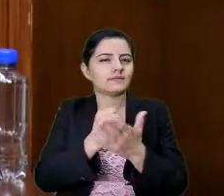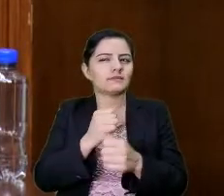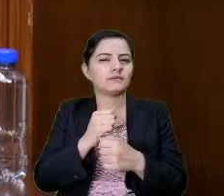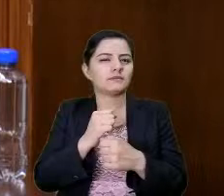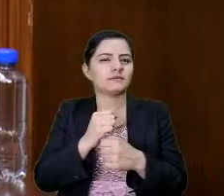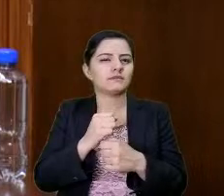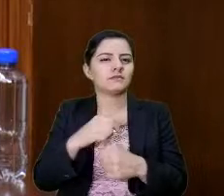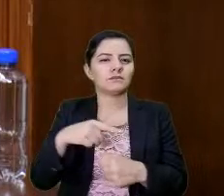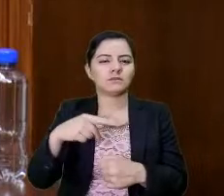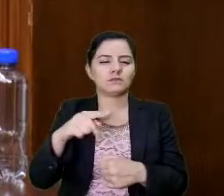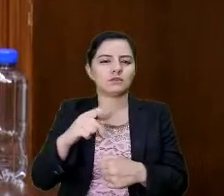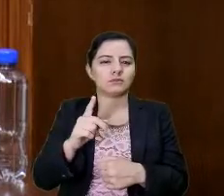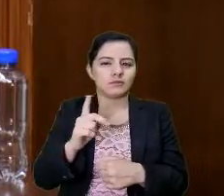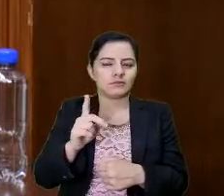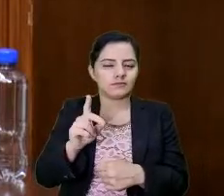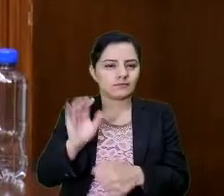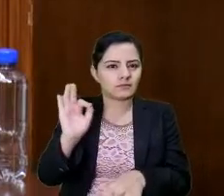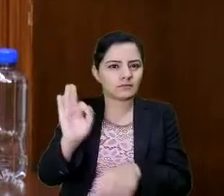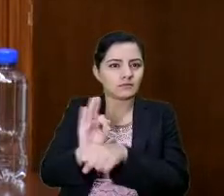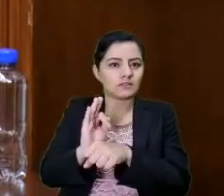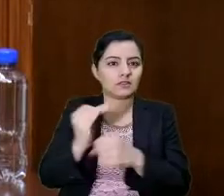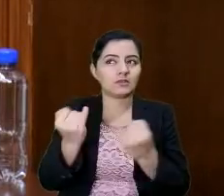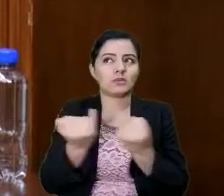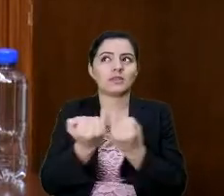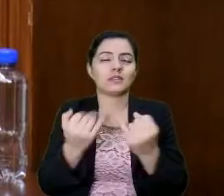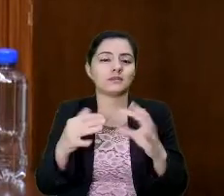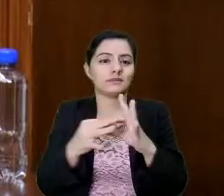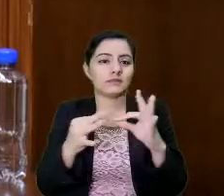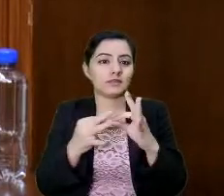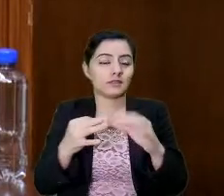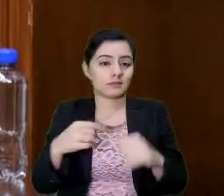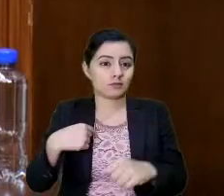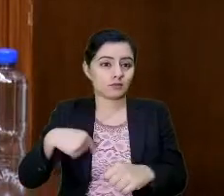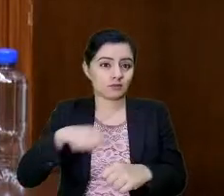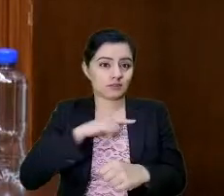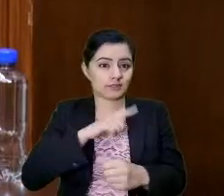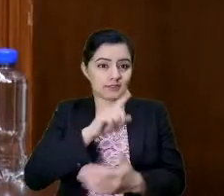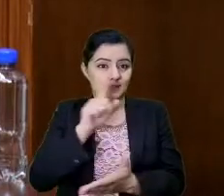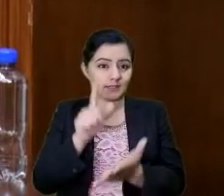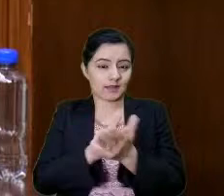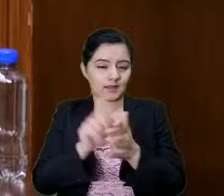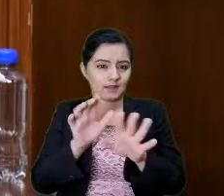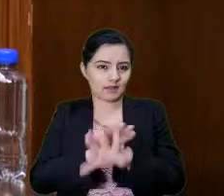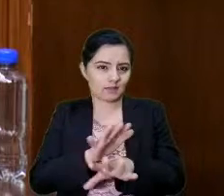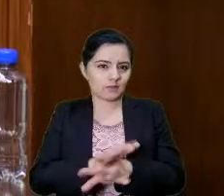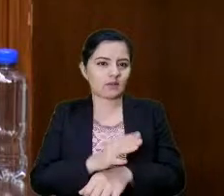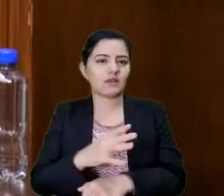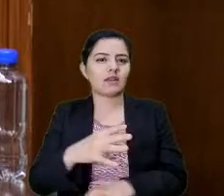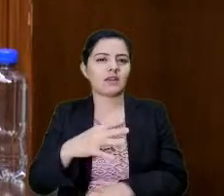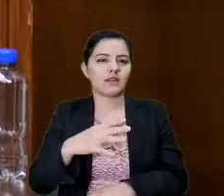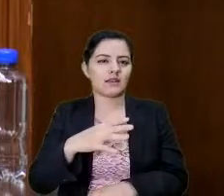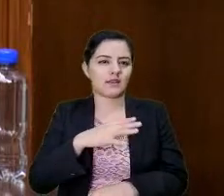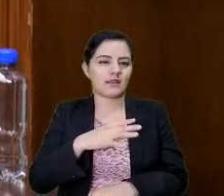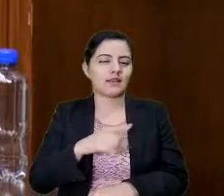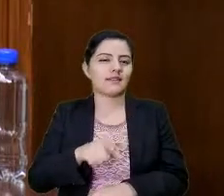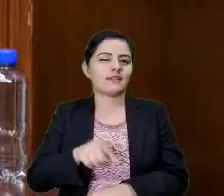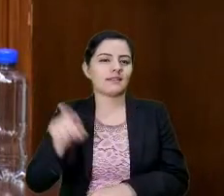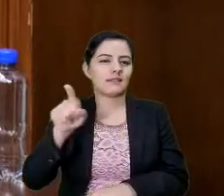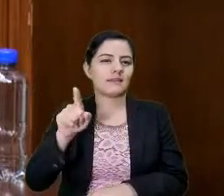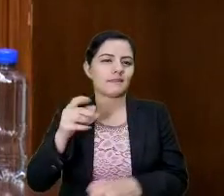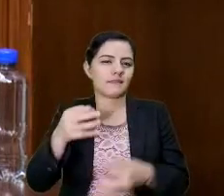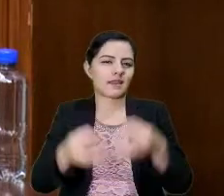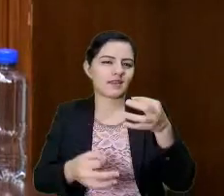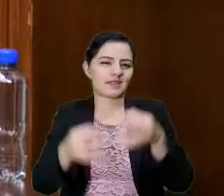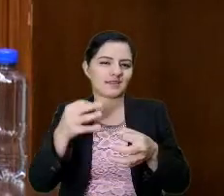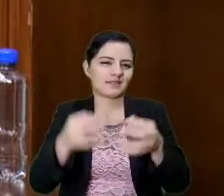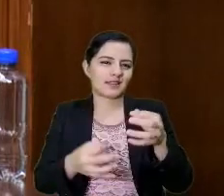de lucha. Comento también que nuestra reforma prevé la eliminación del haber de retiro para magistrados,